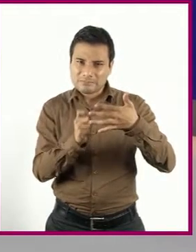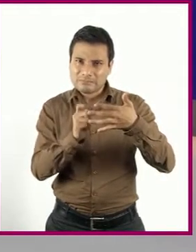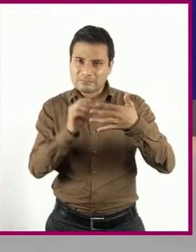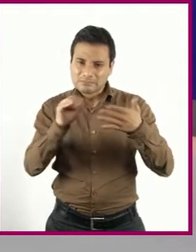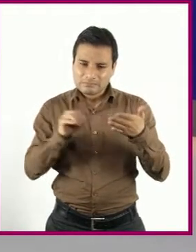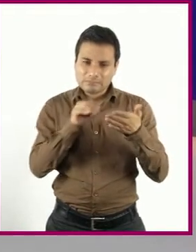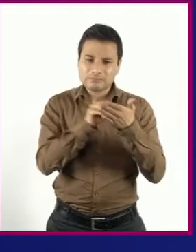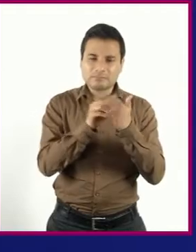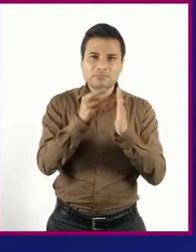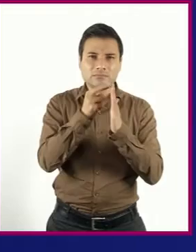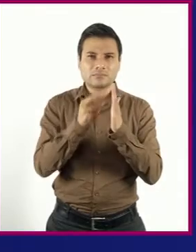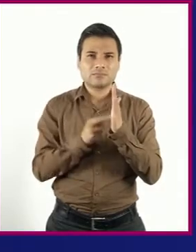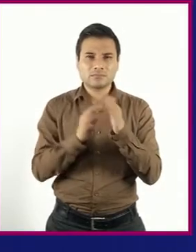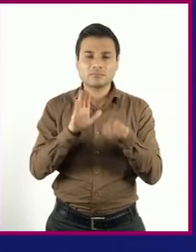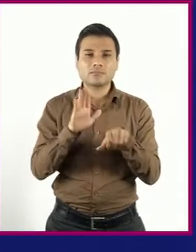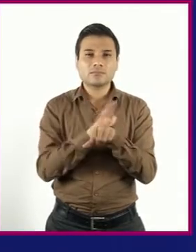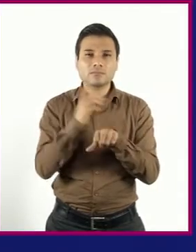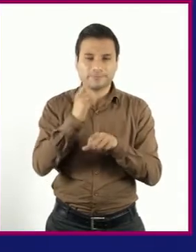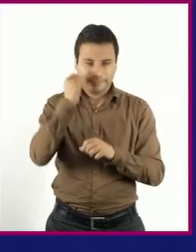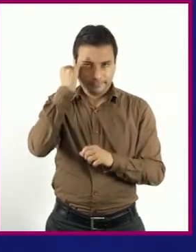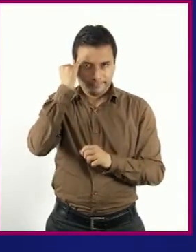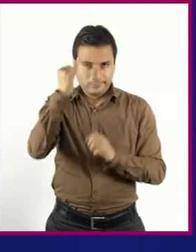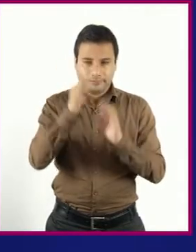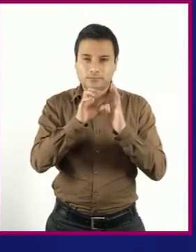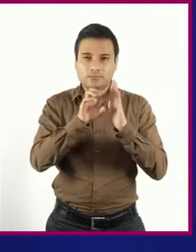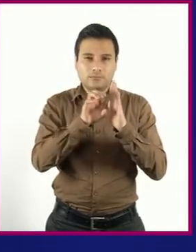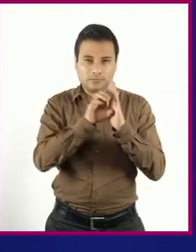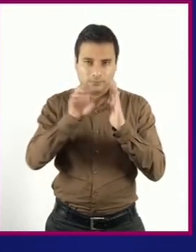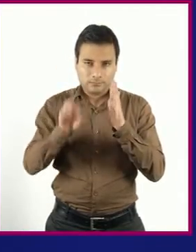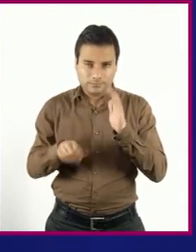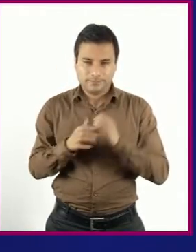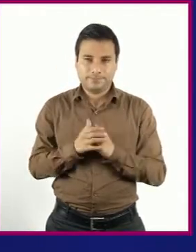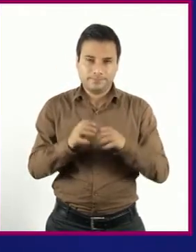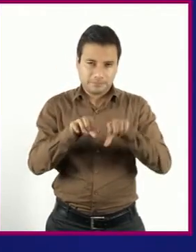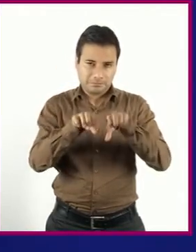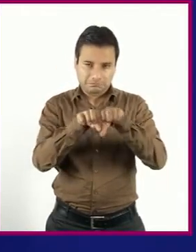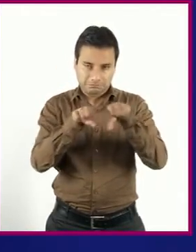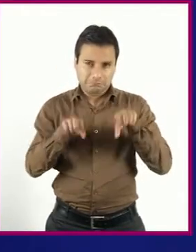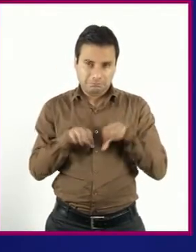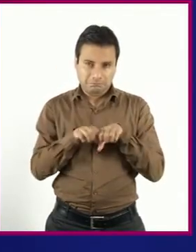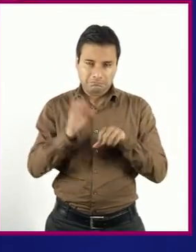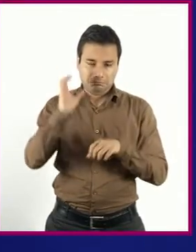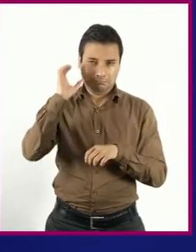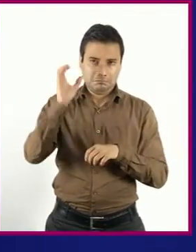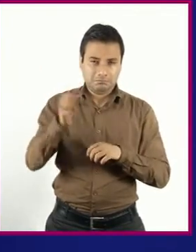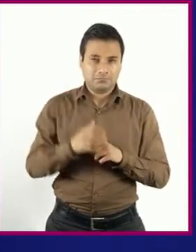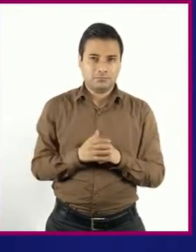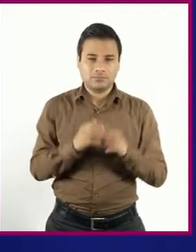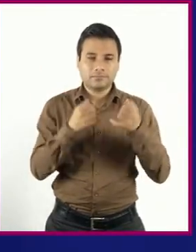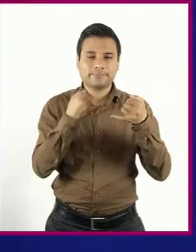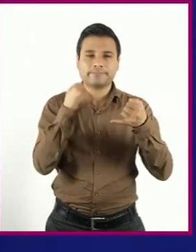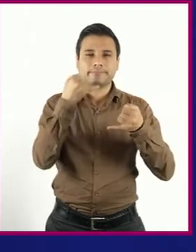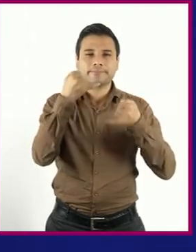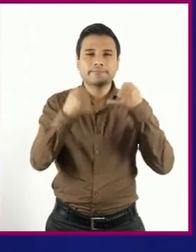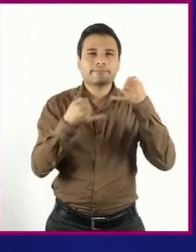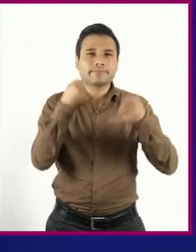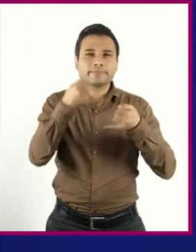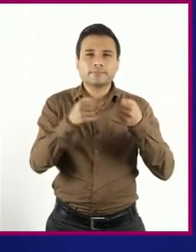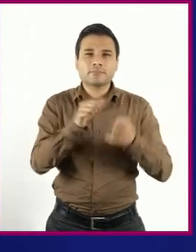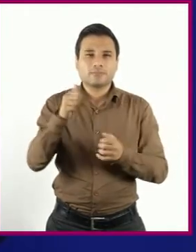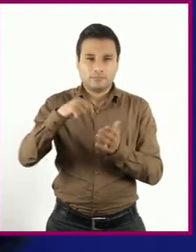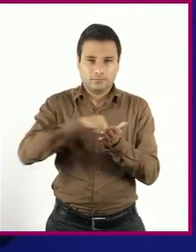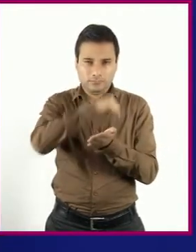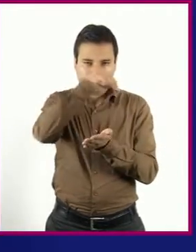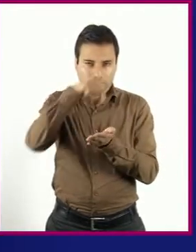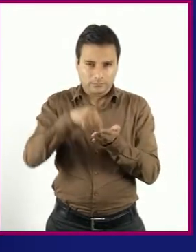Muy buena pregunta. Imagínate que el equipo de flag football en el que participaste se vaya a jugar a un lugar donde nunca